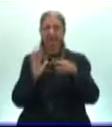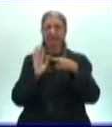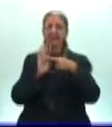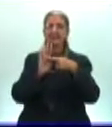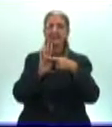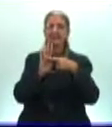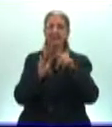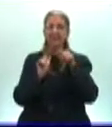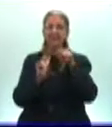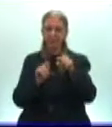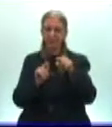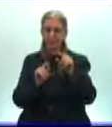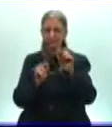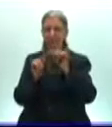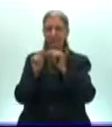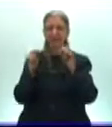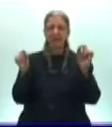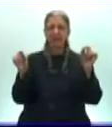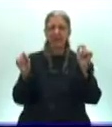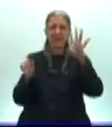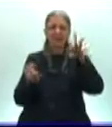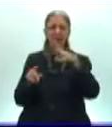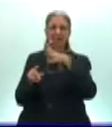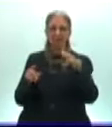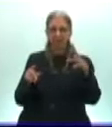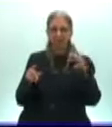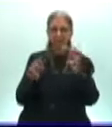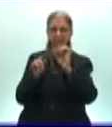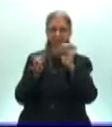es decir, una solución gráfica, ¿verdad?